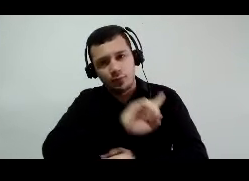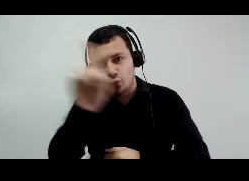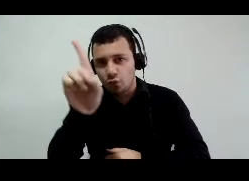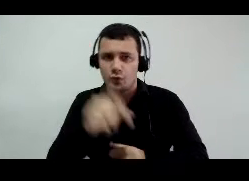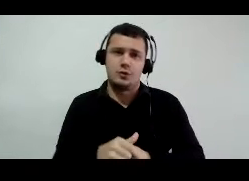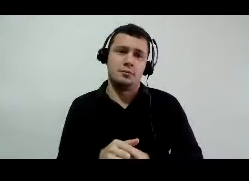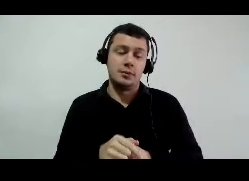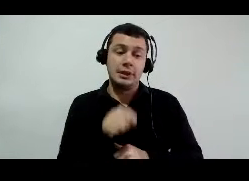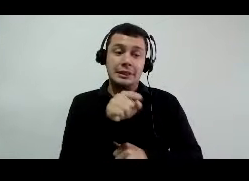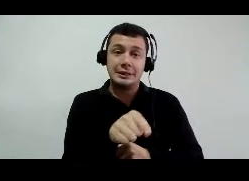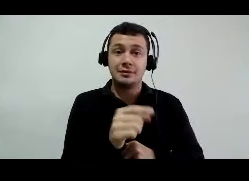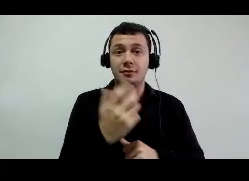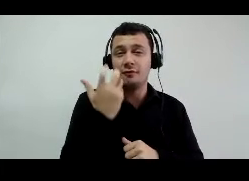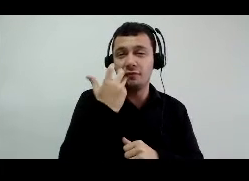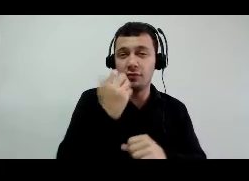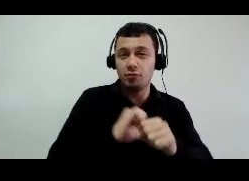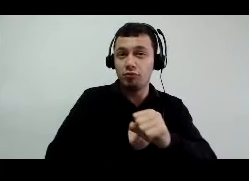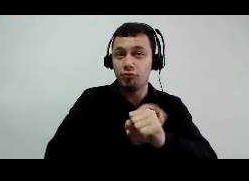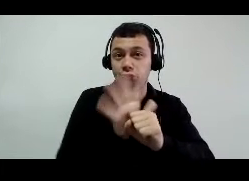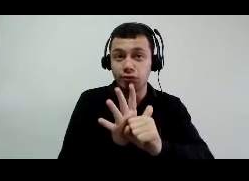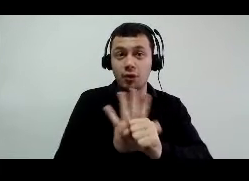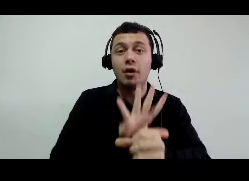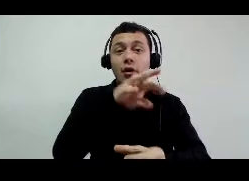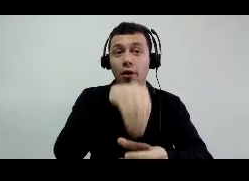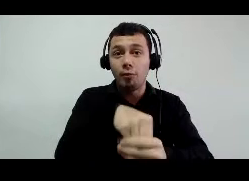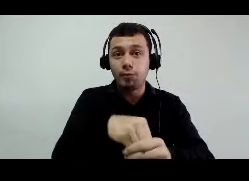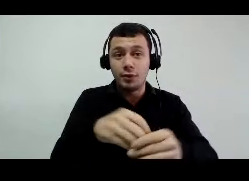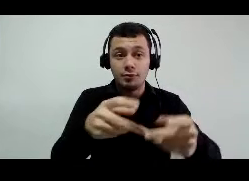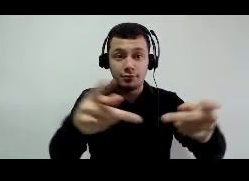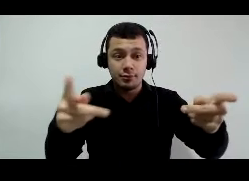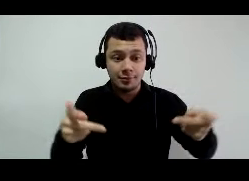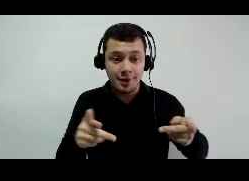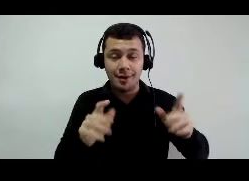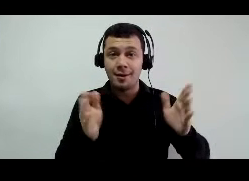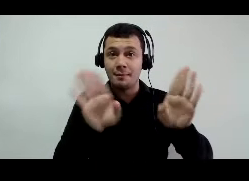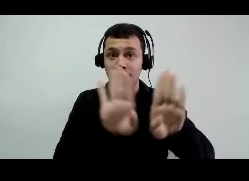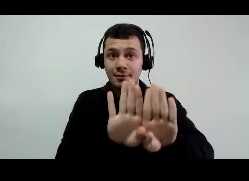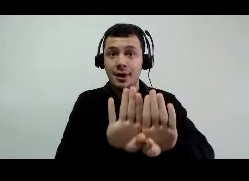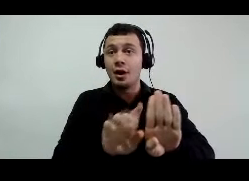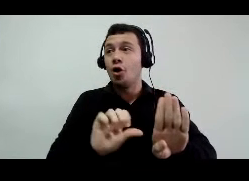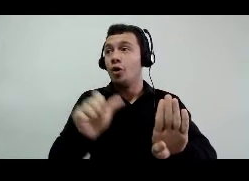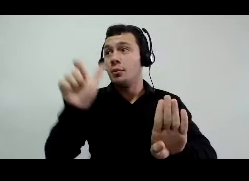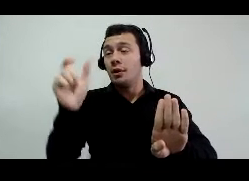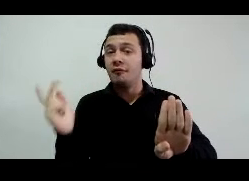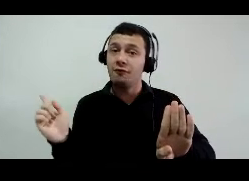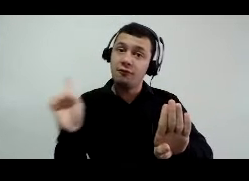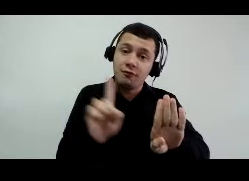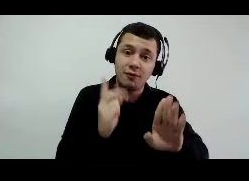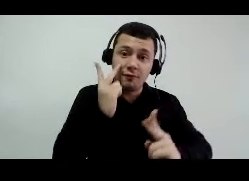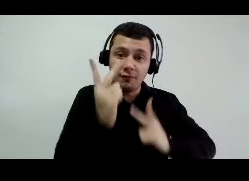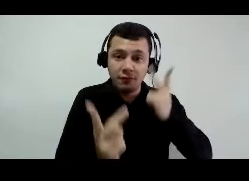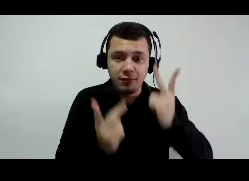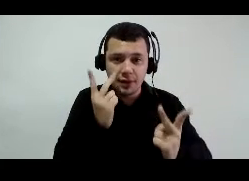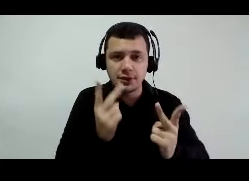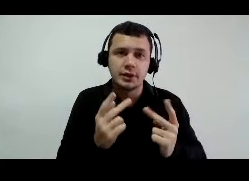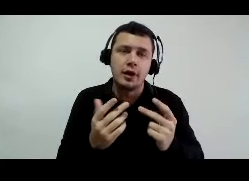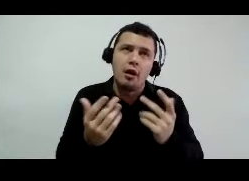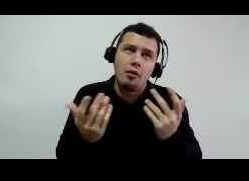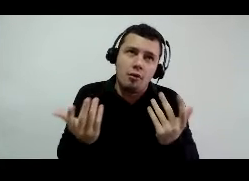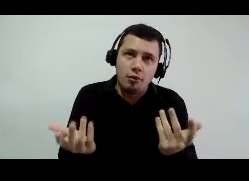hospitalizados por COVID-19, porque, y en el caso de que se requiera una visita o que se requiera